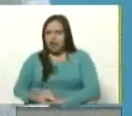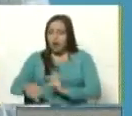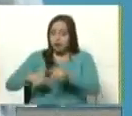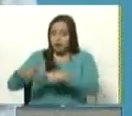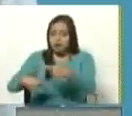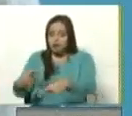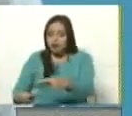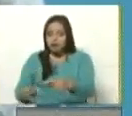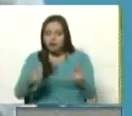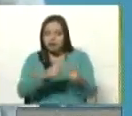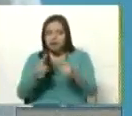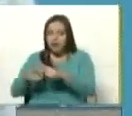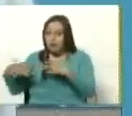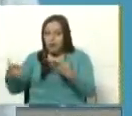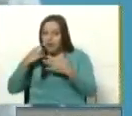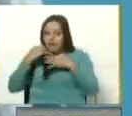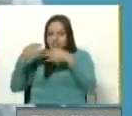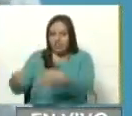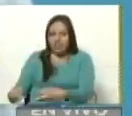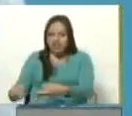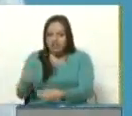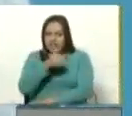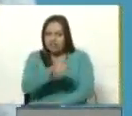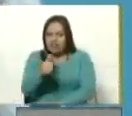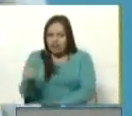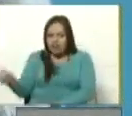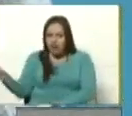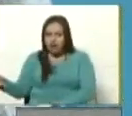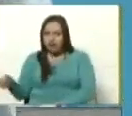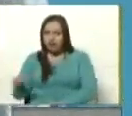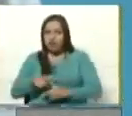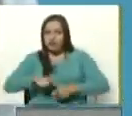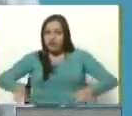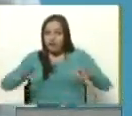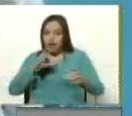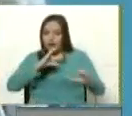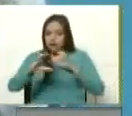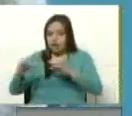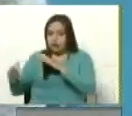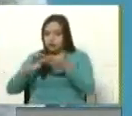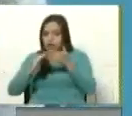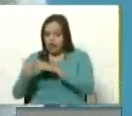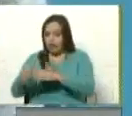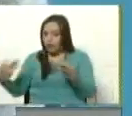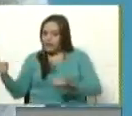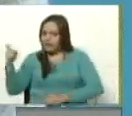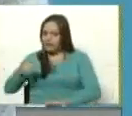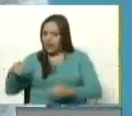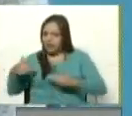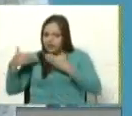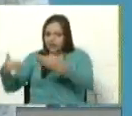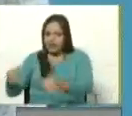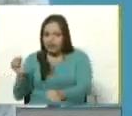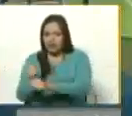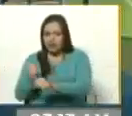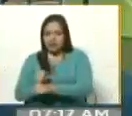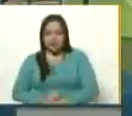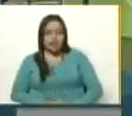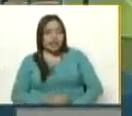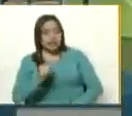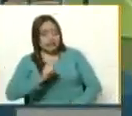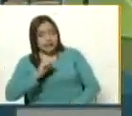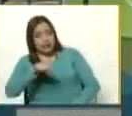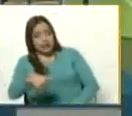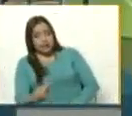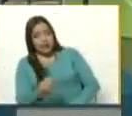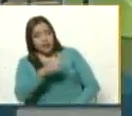para conocer cuál es la realidad de cada medio comunitario y cuáles son sus necesidades y avanzar en esas tareas. Creo que a estos 20 años es necesario